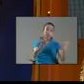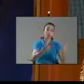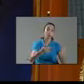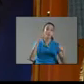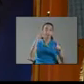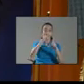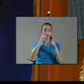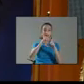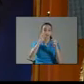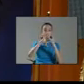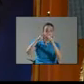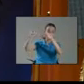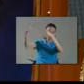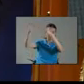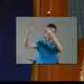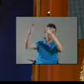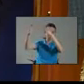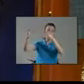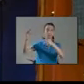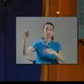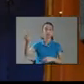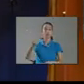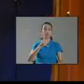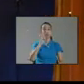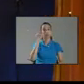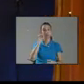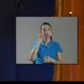apóstol medio loco.